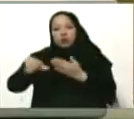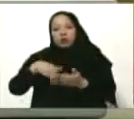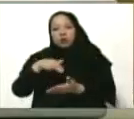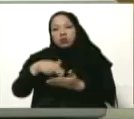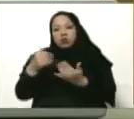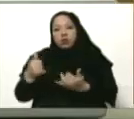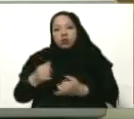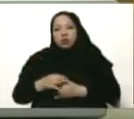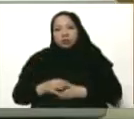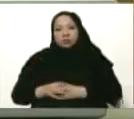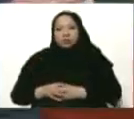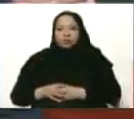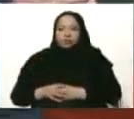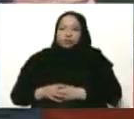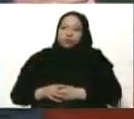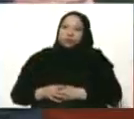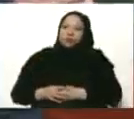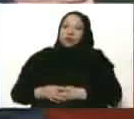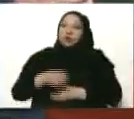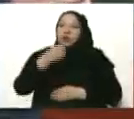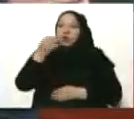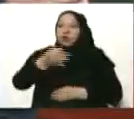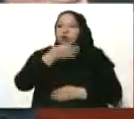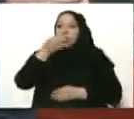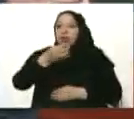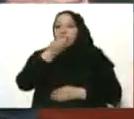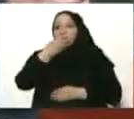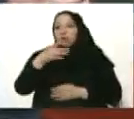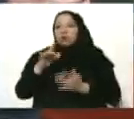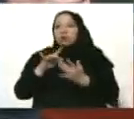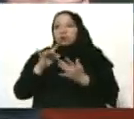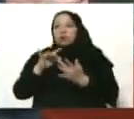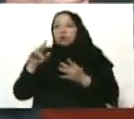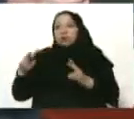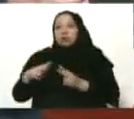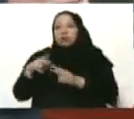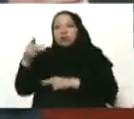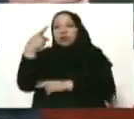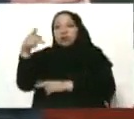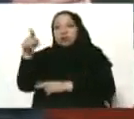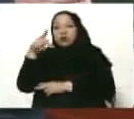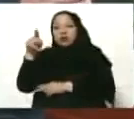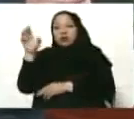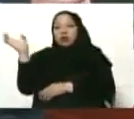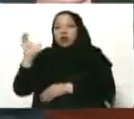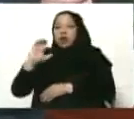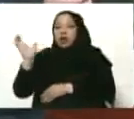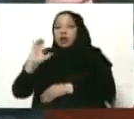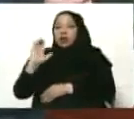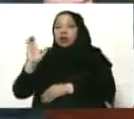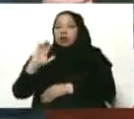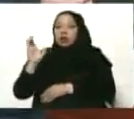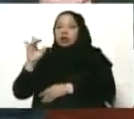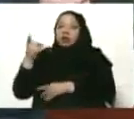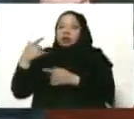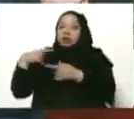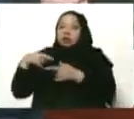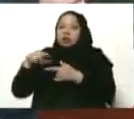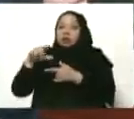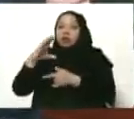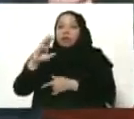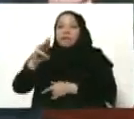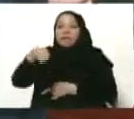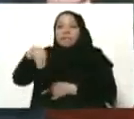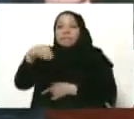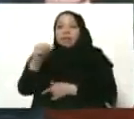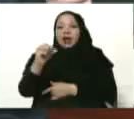zona. Buenas tardes, gracias por el contacto. Nos encontramos en la parroquia Sucre de Caracas, específicamente en el sector Macayapa, donde el día